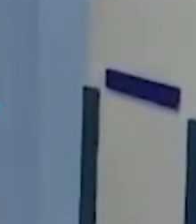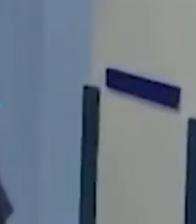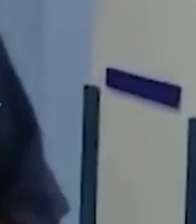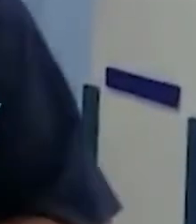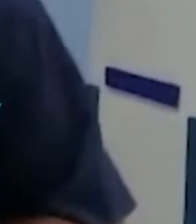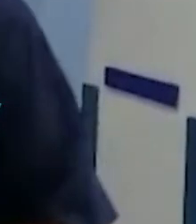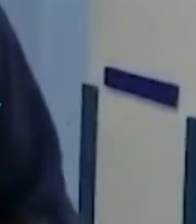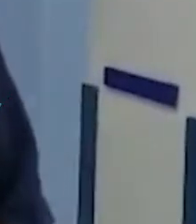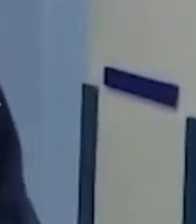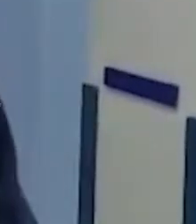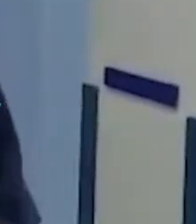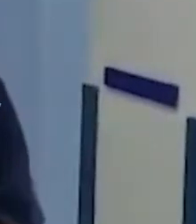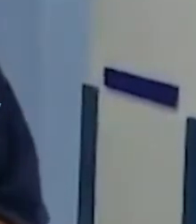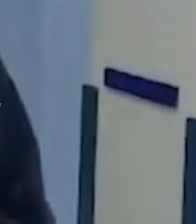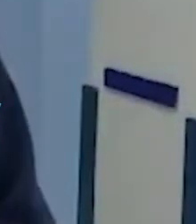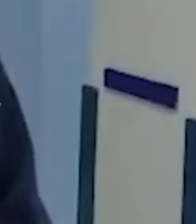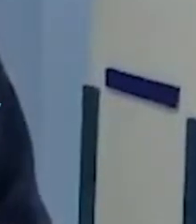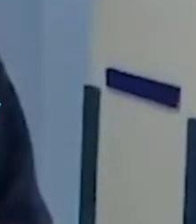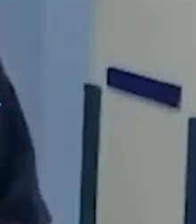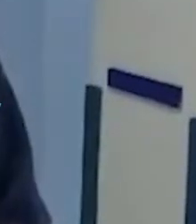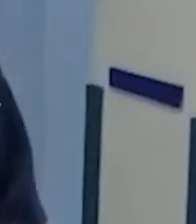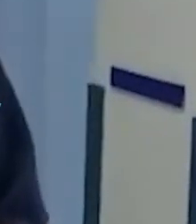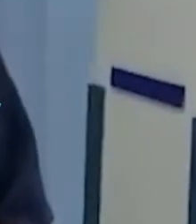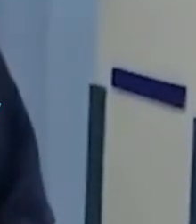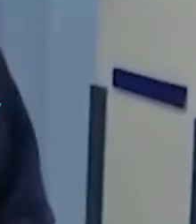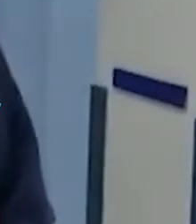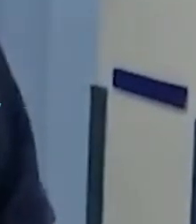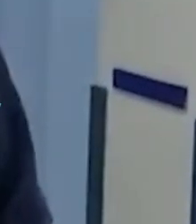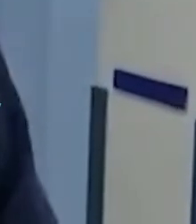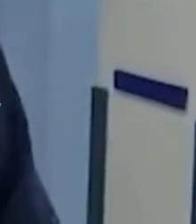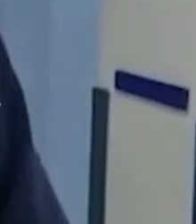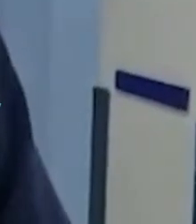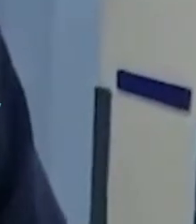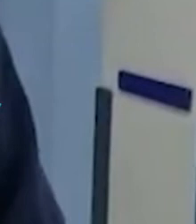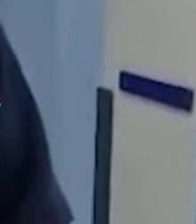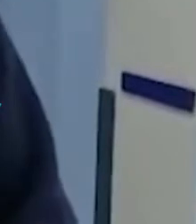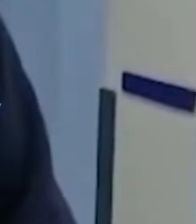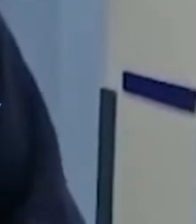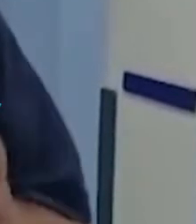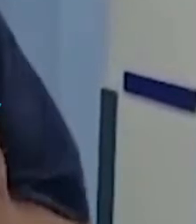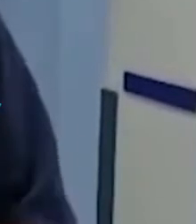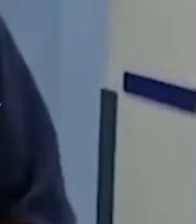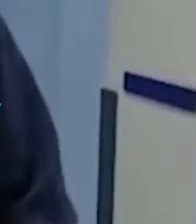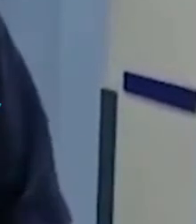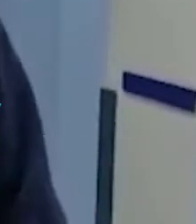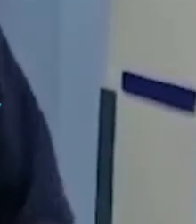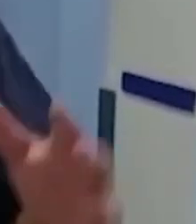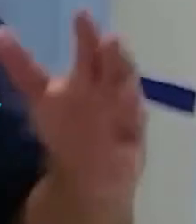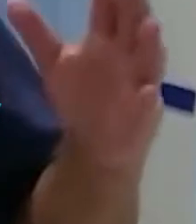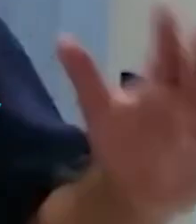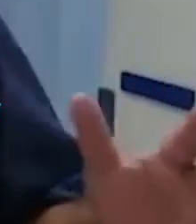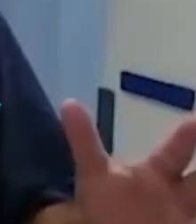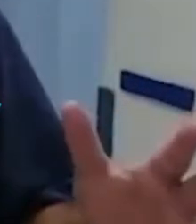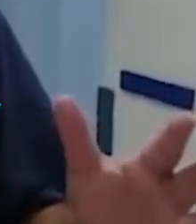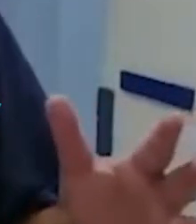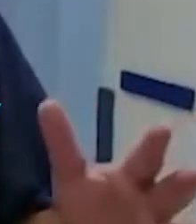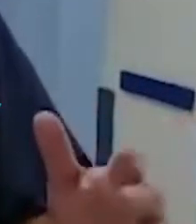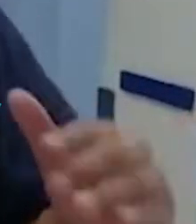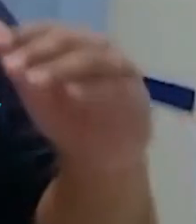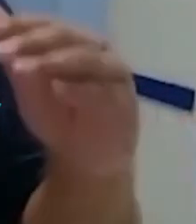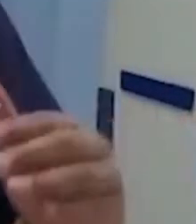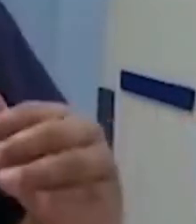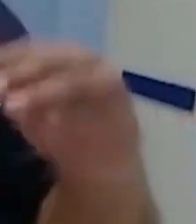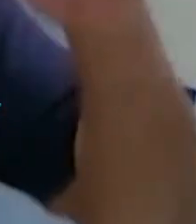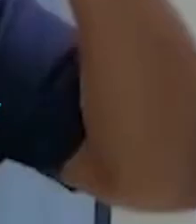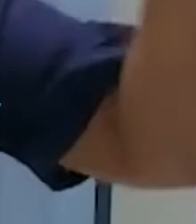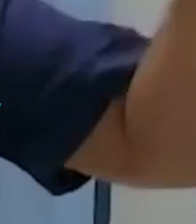la caja establecimos una capacidad máxima de camas para manejar patología COVID, que es 359 camas de cuidados intensivos, las